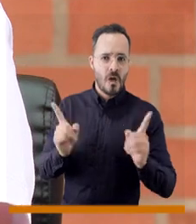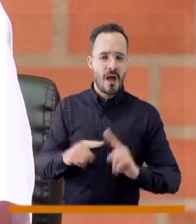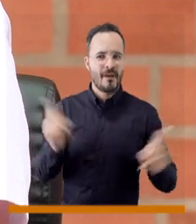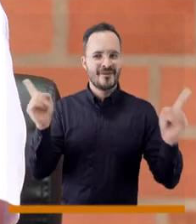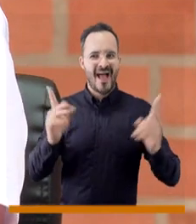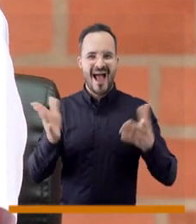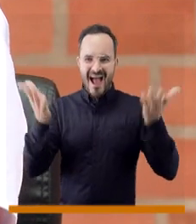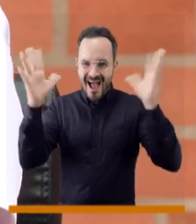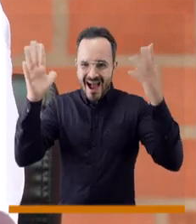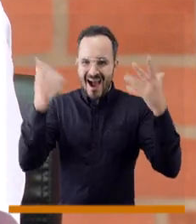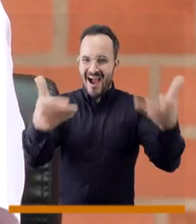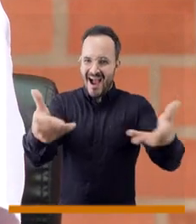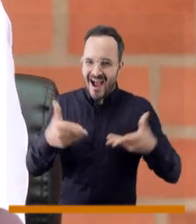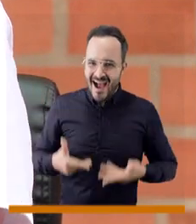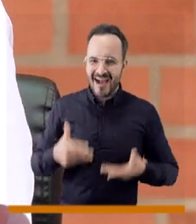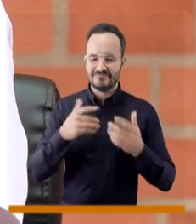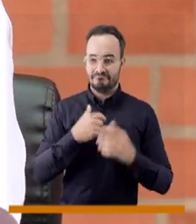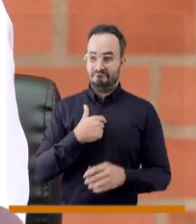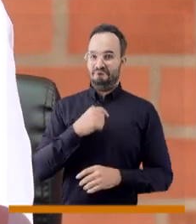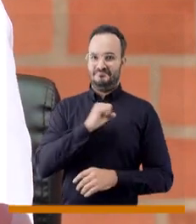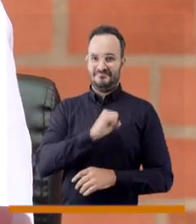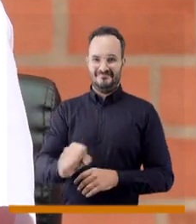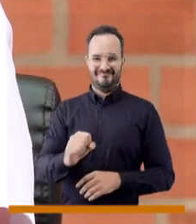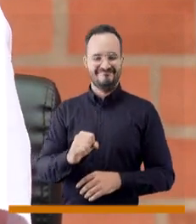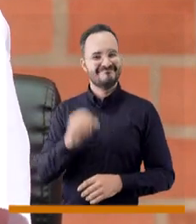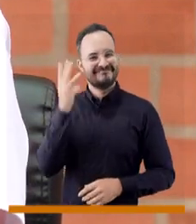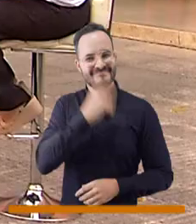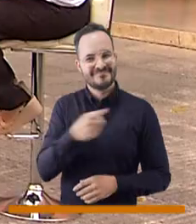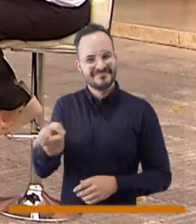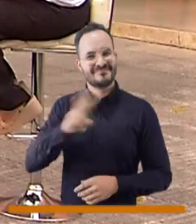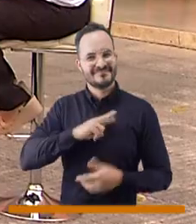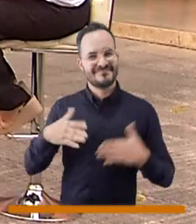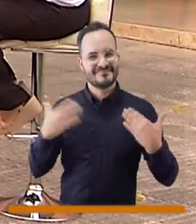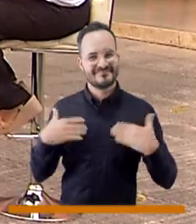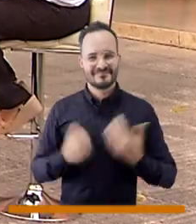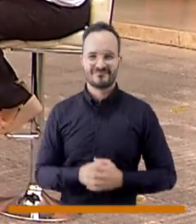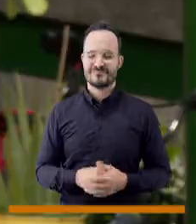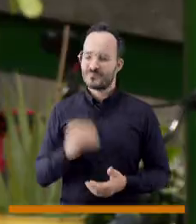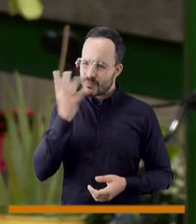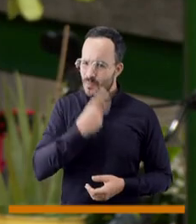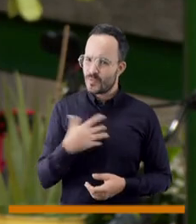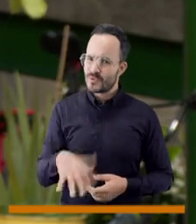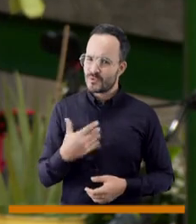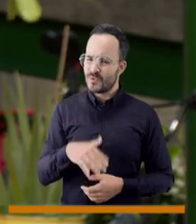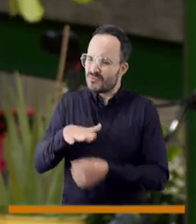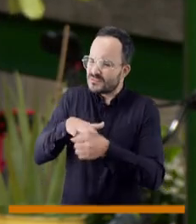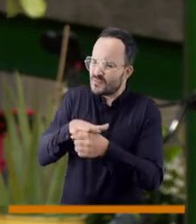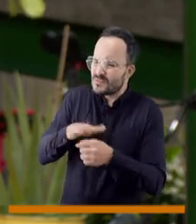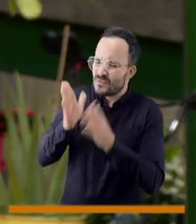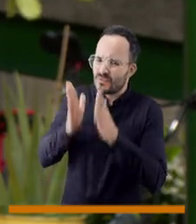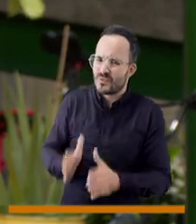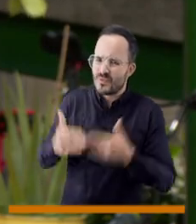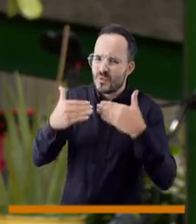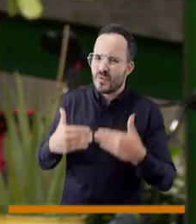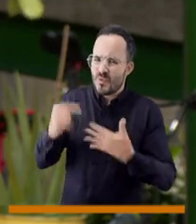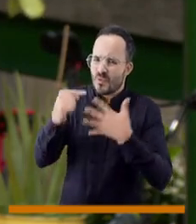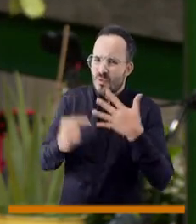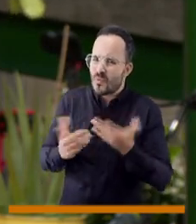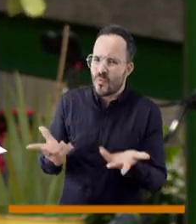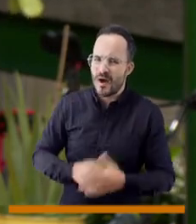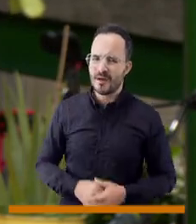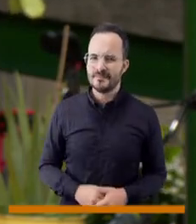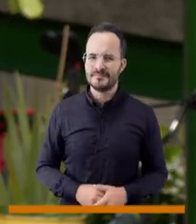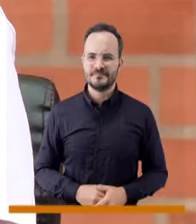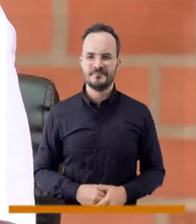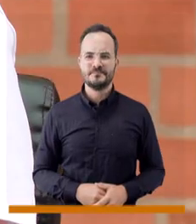nada y se pusieron todos felices porque yo entré. Qué lindo, Sebastián. Cuéntanos sobre tu condición,